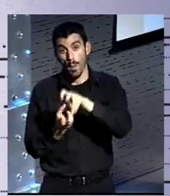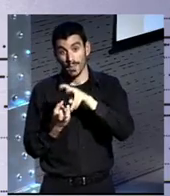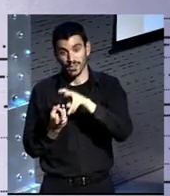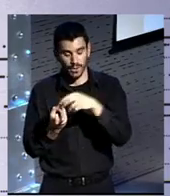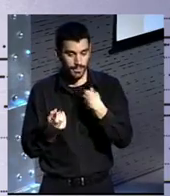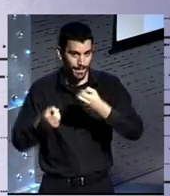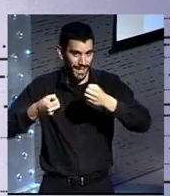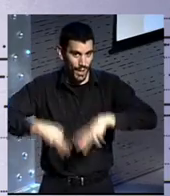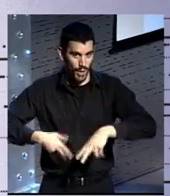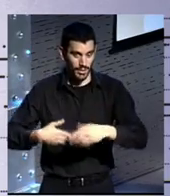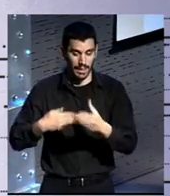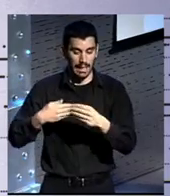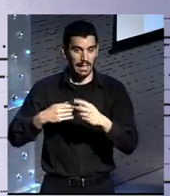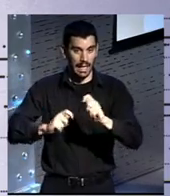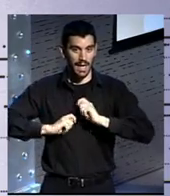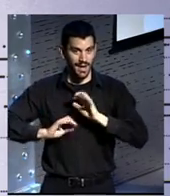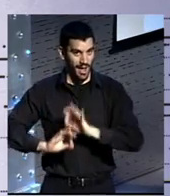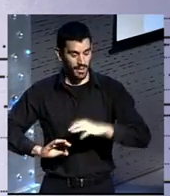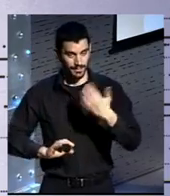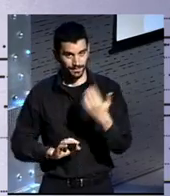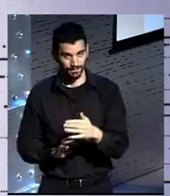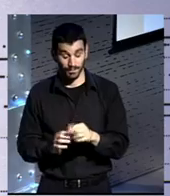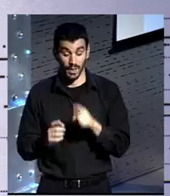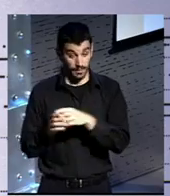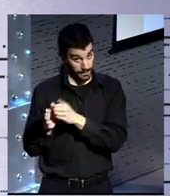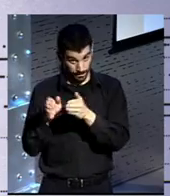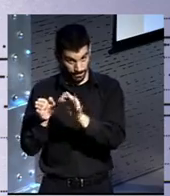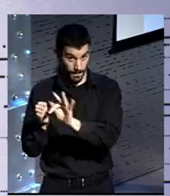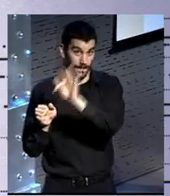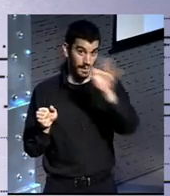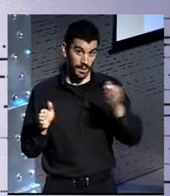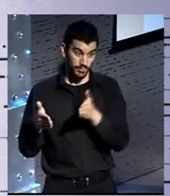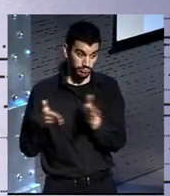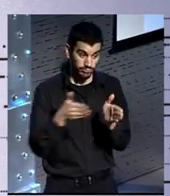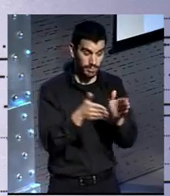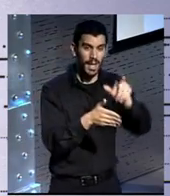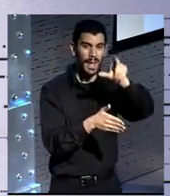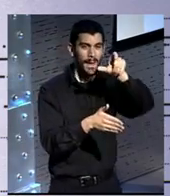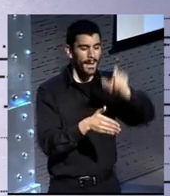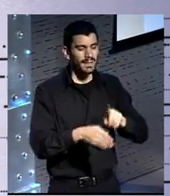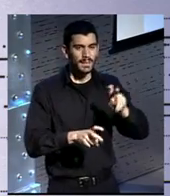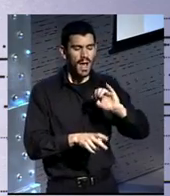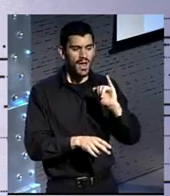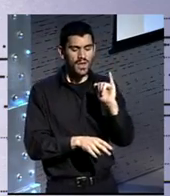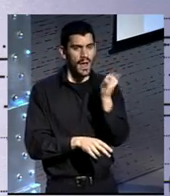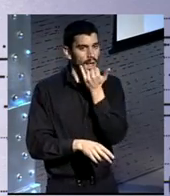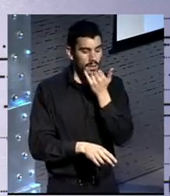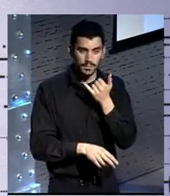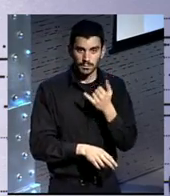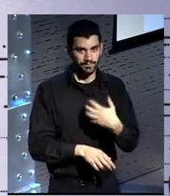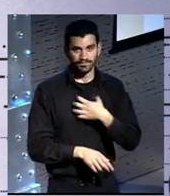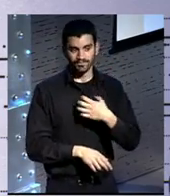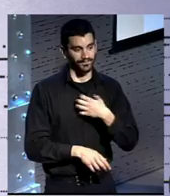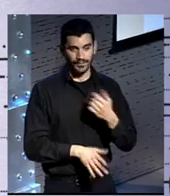valor. Y el otro es que la tolerancia al error de las personas es también cada vez menor. Las cosas tienen que